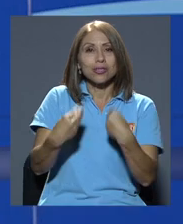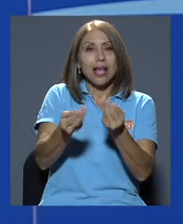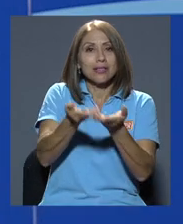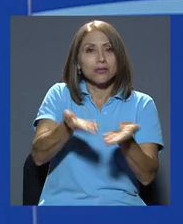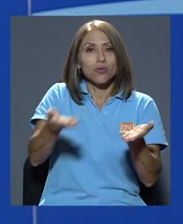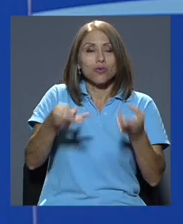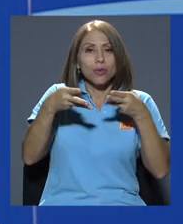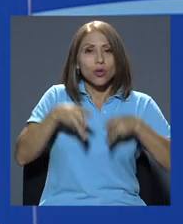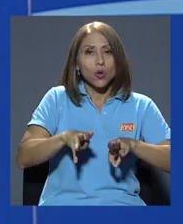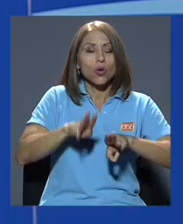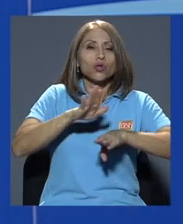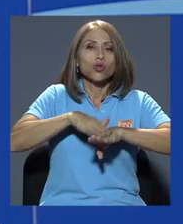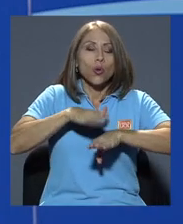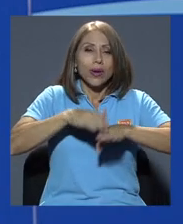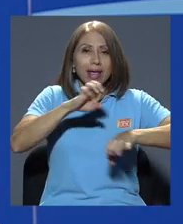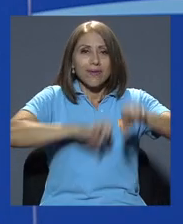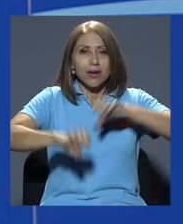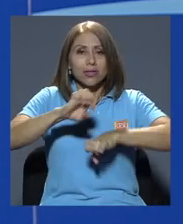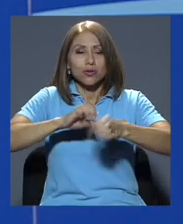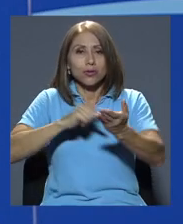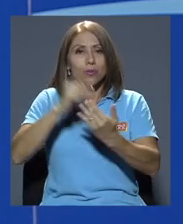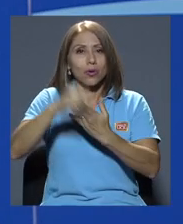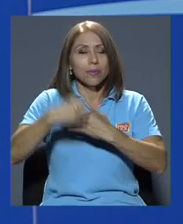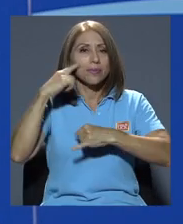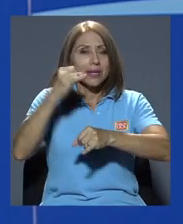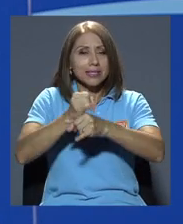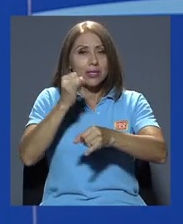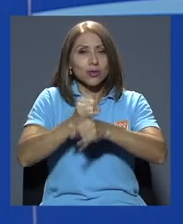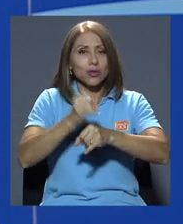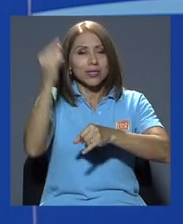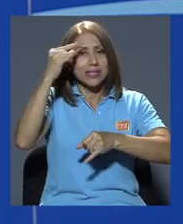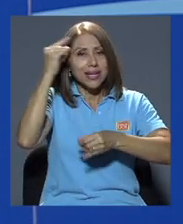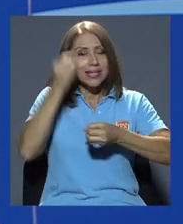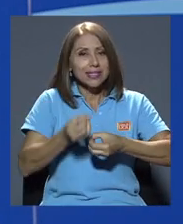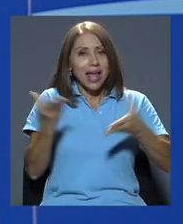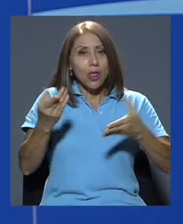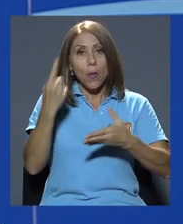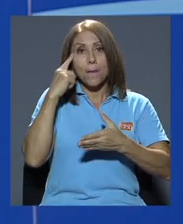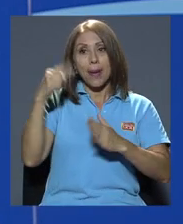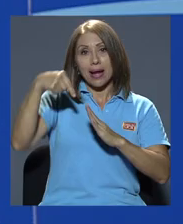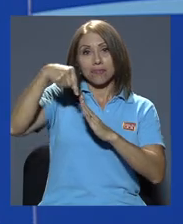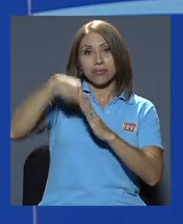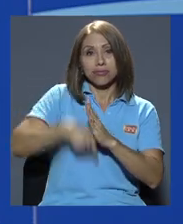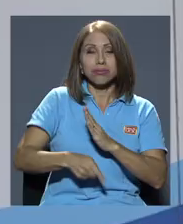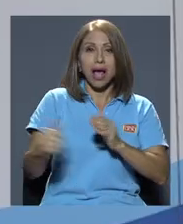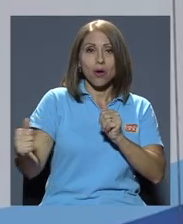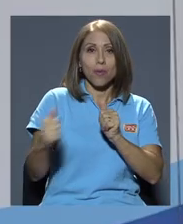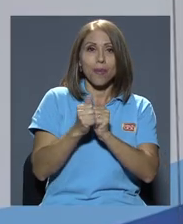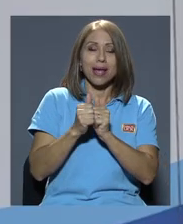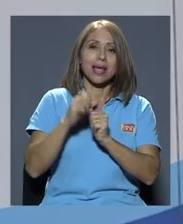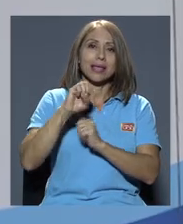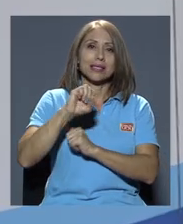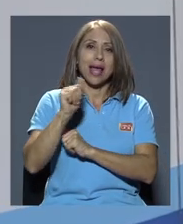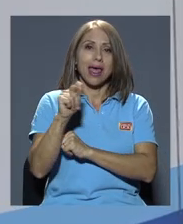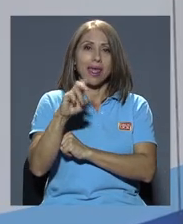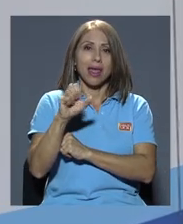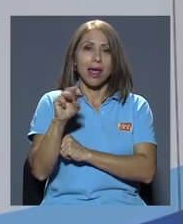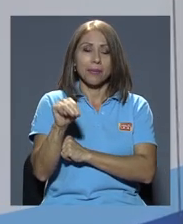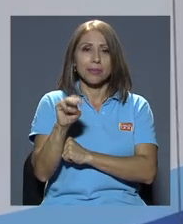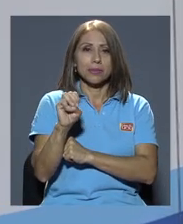evaluación de programas para instituciones del estado para ampliar los detalles de este proceso nos acompaña a saddam solano